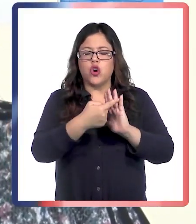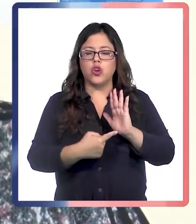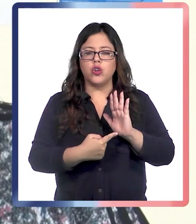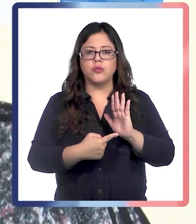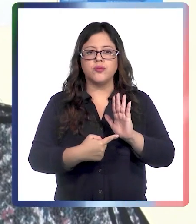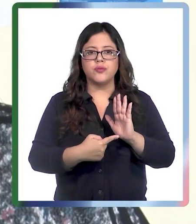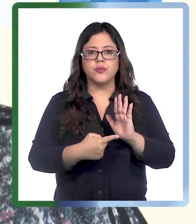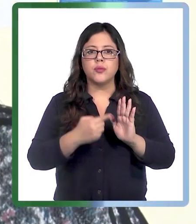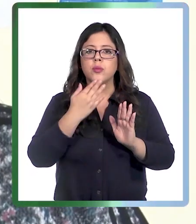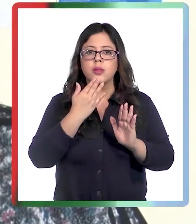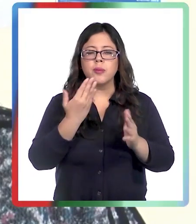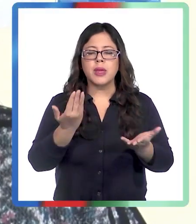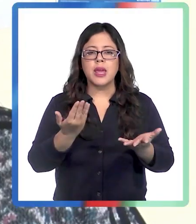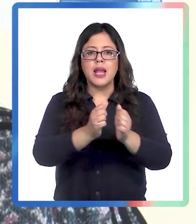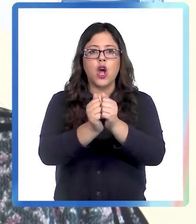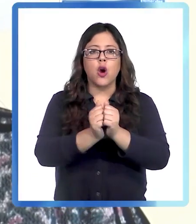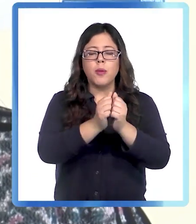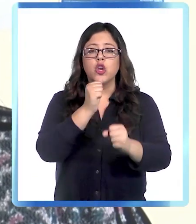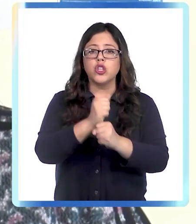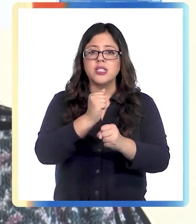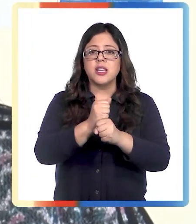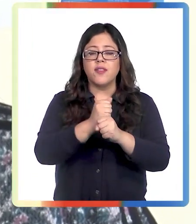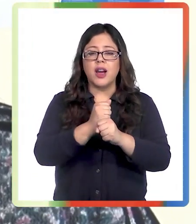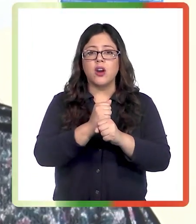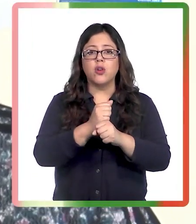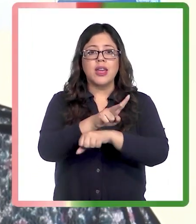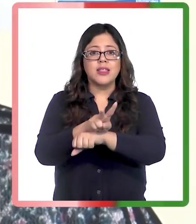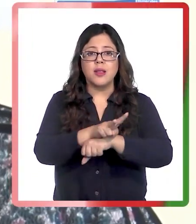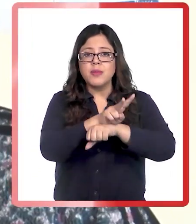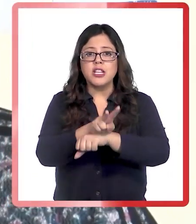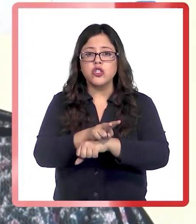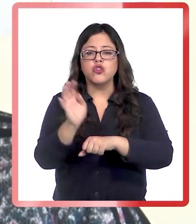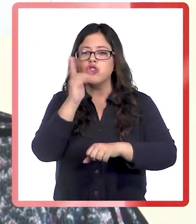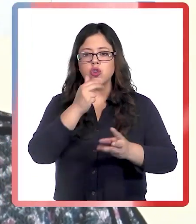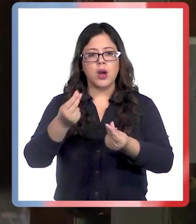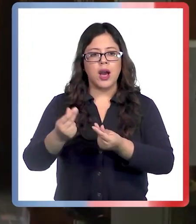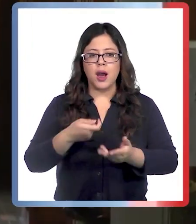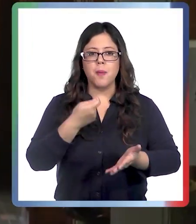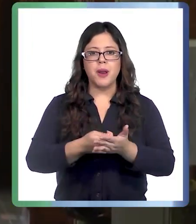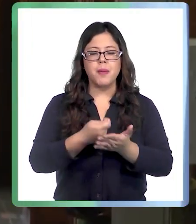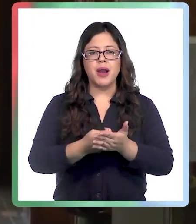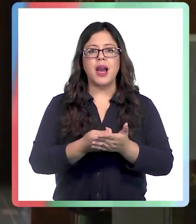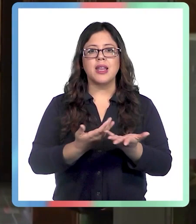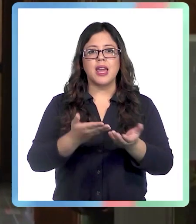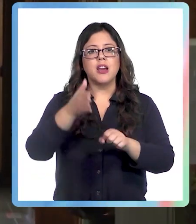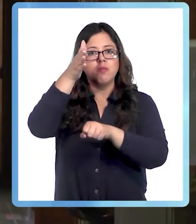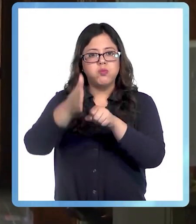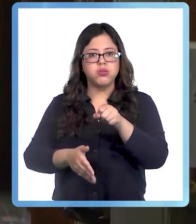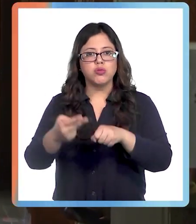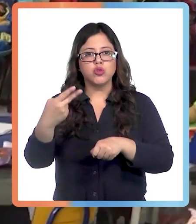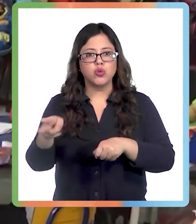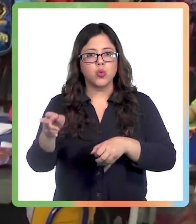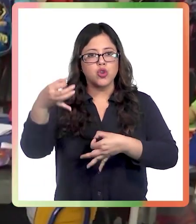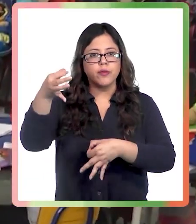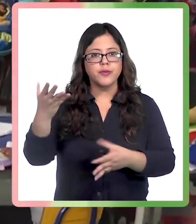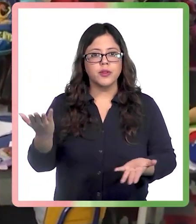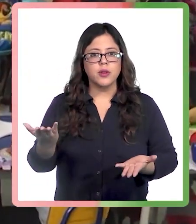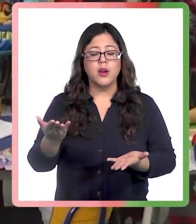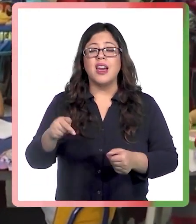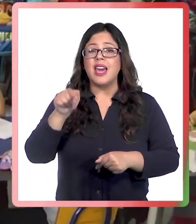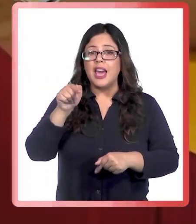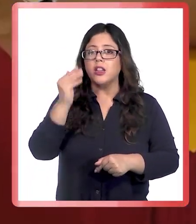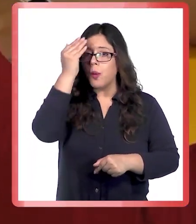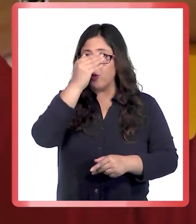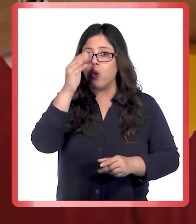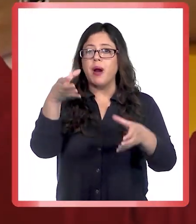creo que aquellos compañeros de trabajo que son de administración no tendrían los dineros para pagar sus finiquitos. Situación que preocupa al gremio y que anunciaron que harán